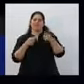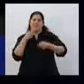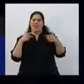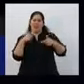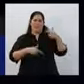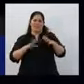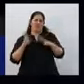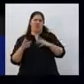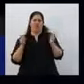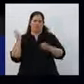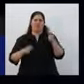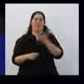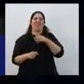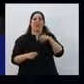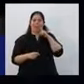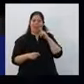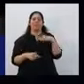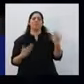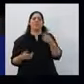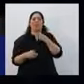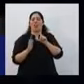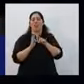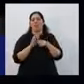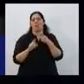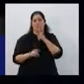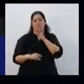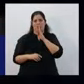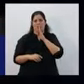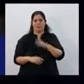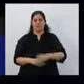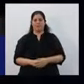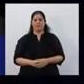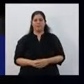del fmi así que quiero que transcurra el tiempo de silencio